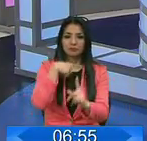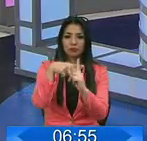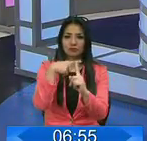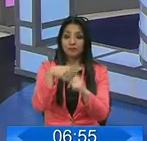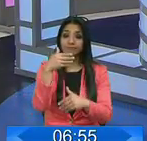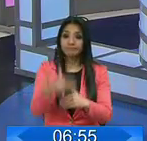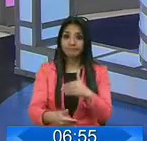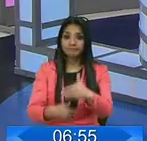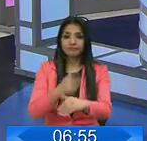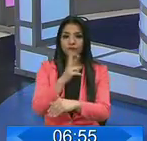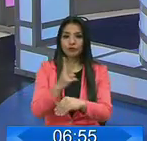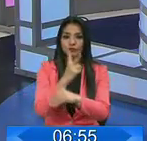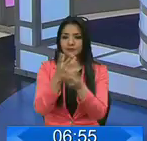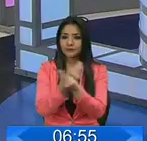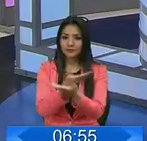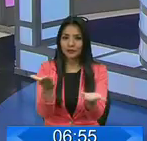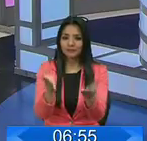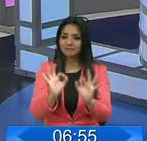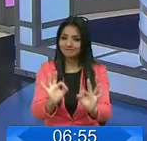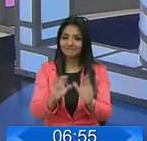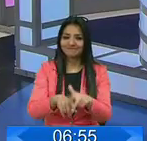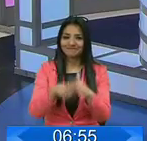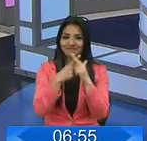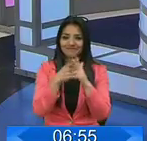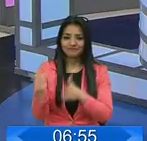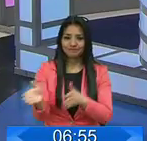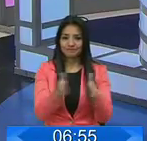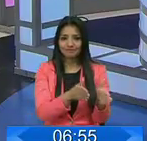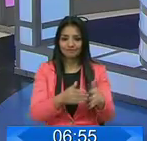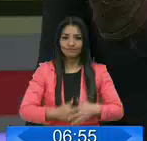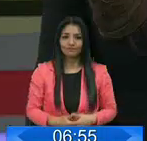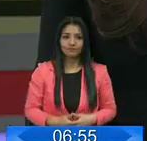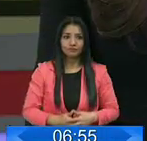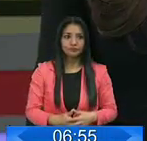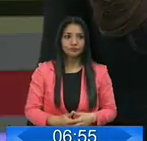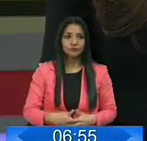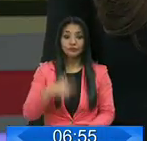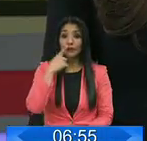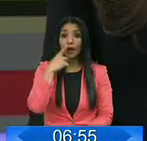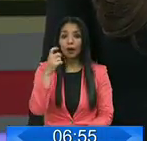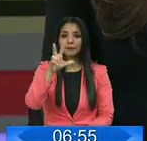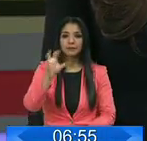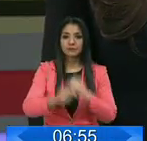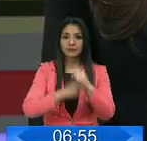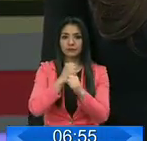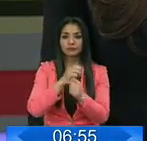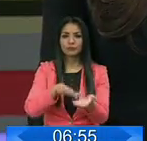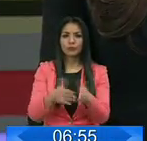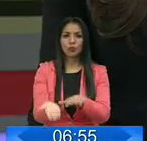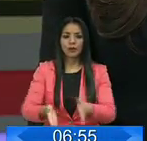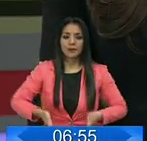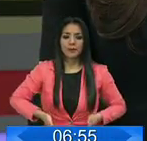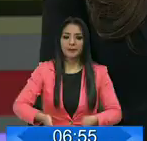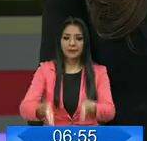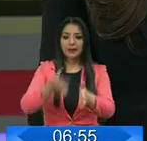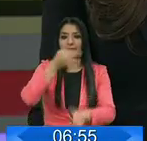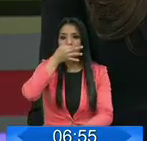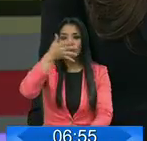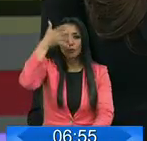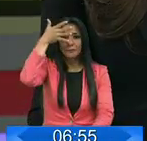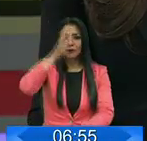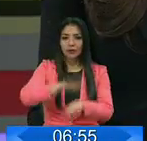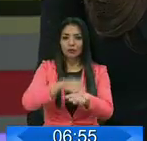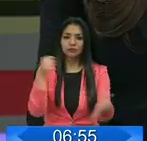horas estamos juntos. Aquí arrancamos. Les contamos que un hombre de 30 años murió en la vía Santo Domingo, El Carmen, tras un accidente